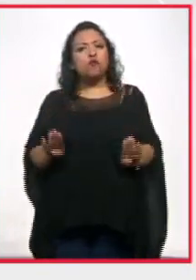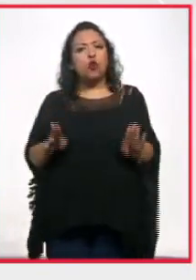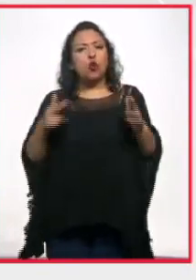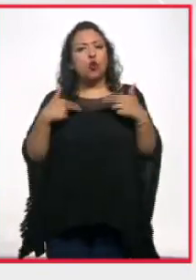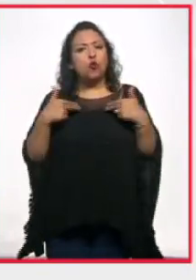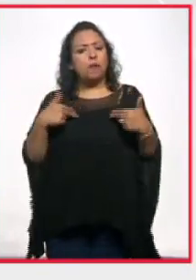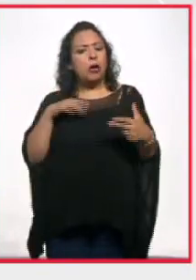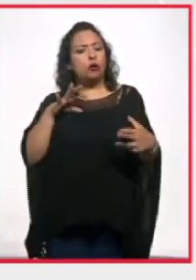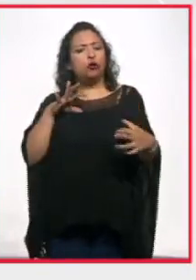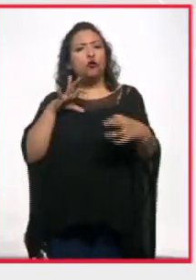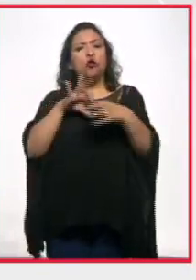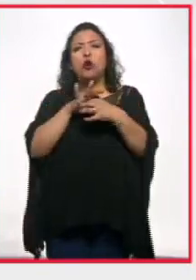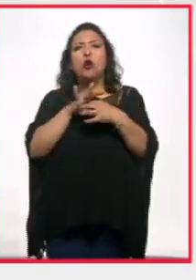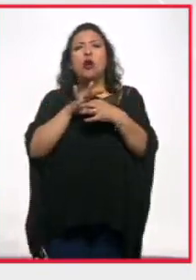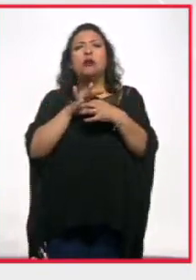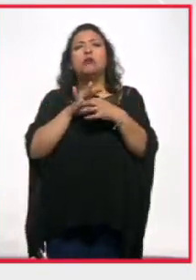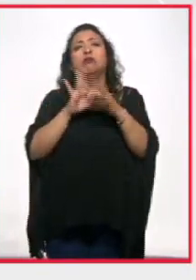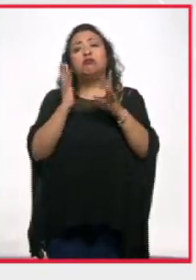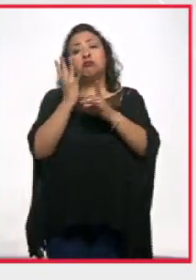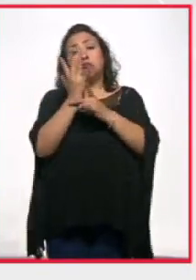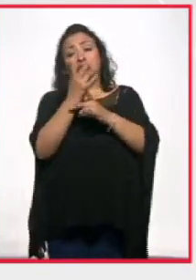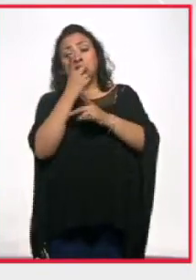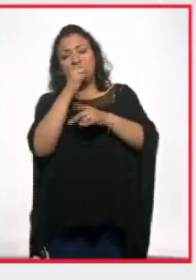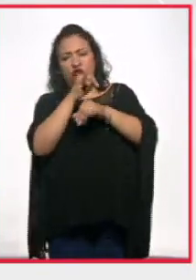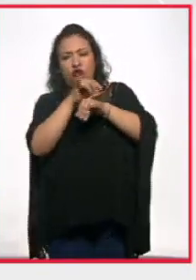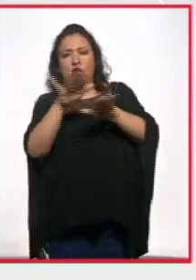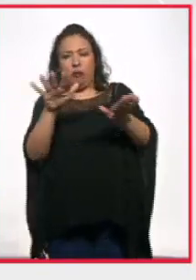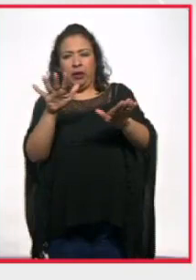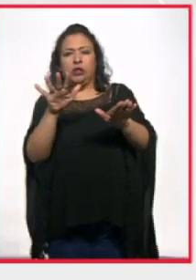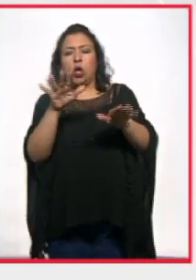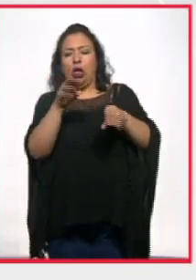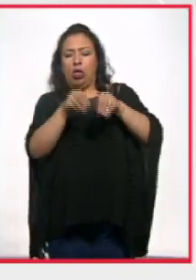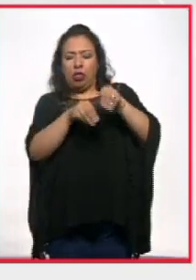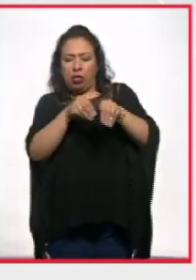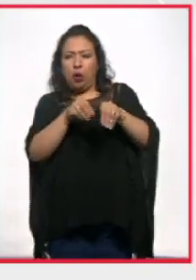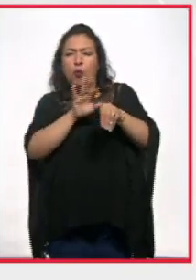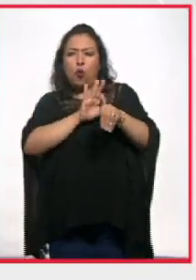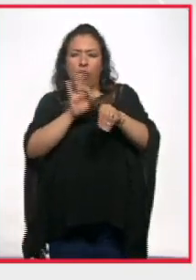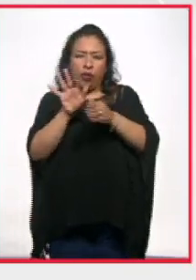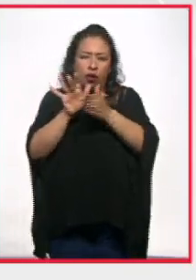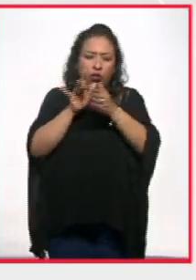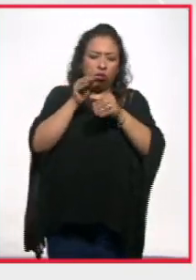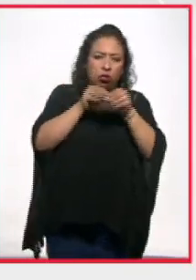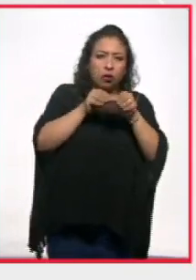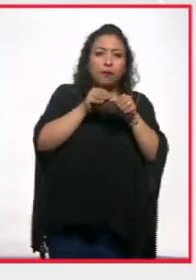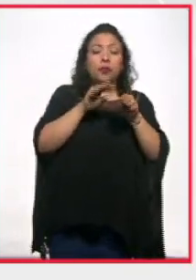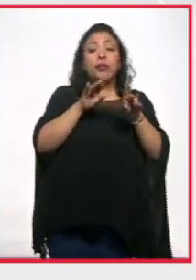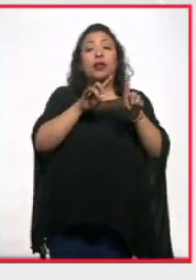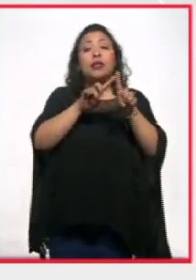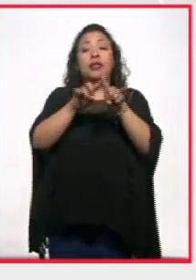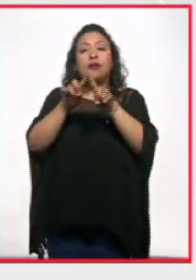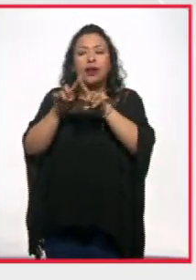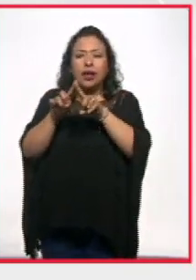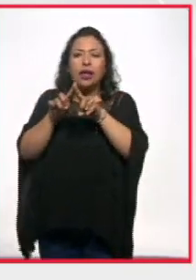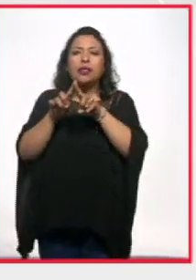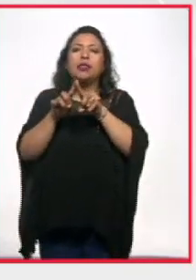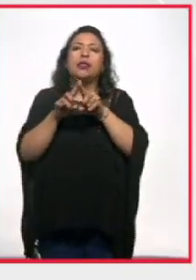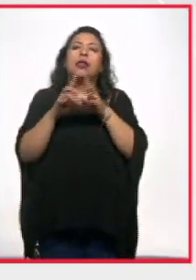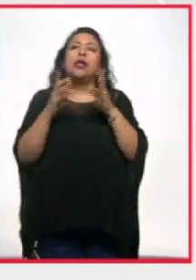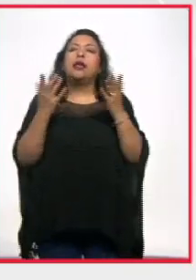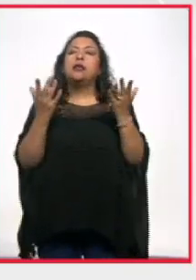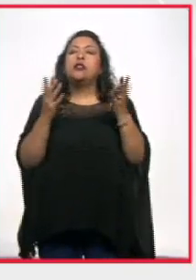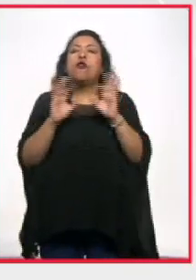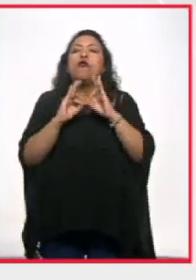más apegado, según lo que las fuentes nos permita reconstruir, a distintos momentos y